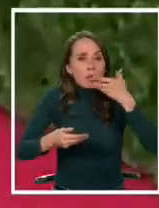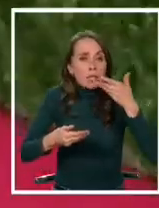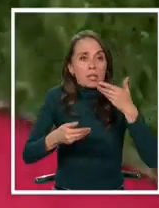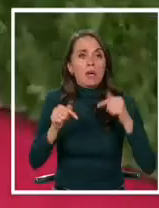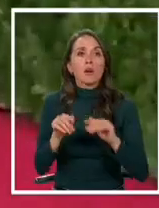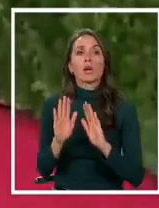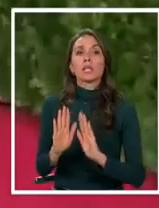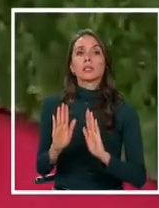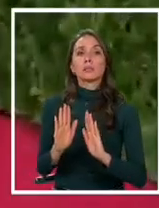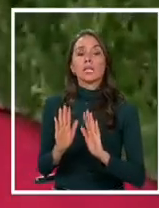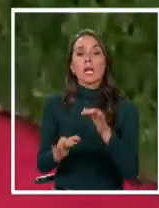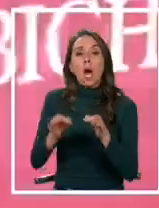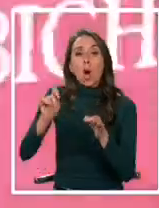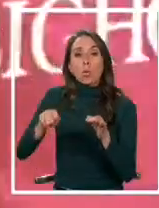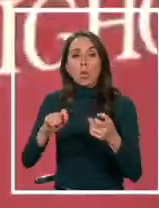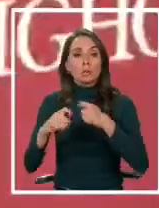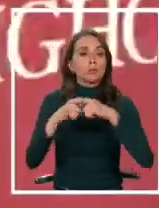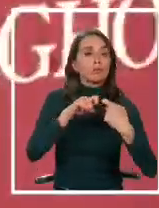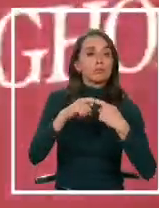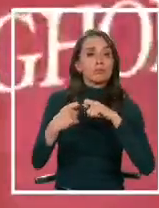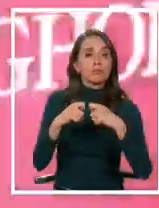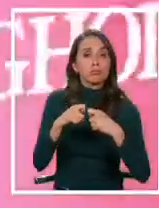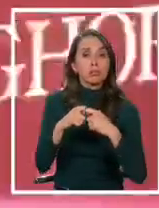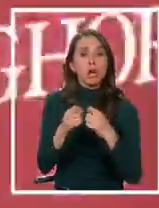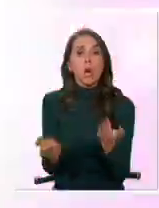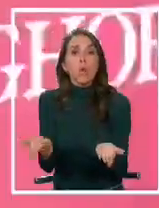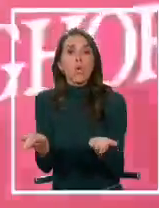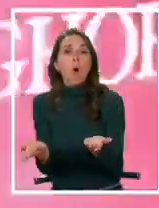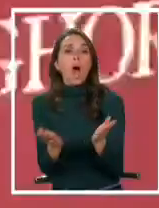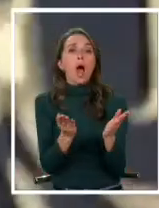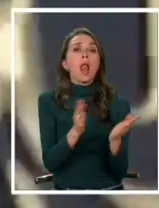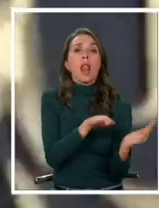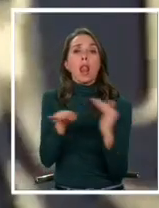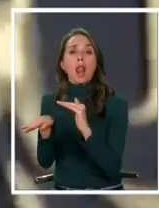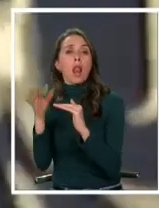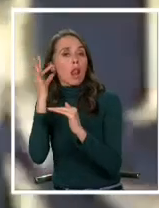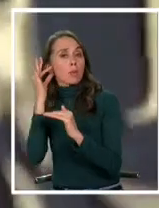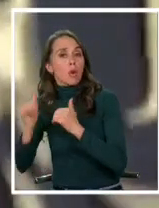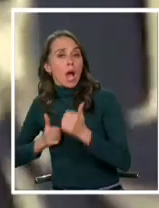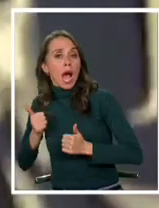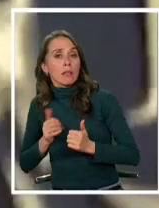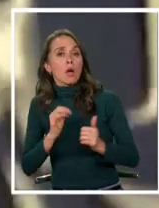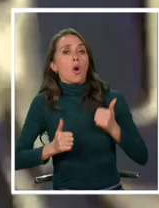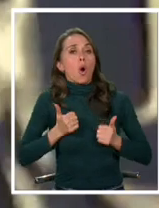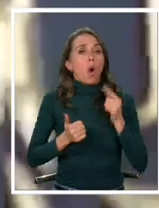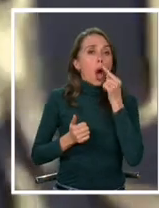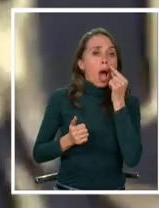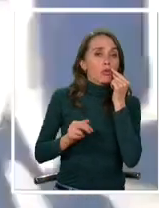queda Solo esperar que el Jurado derivere e incline La balanza para la actriz o el